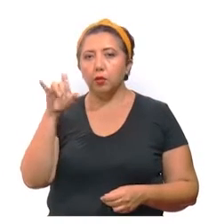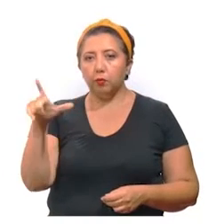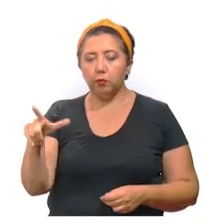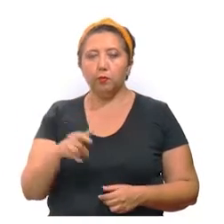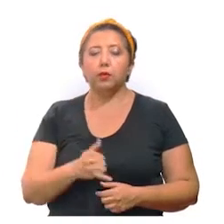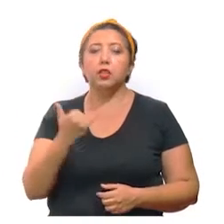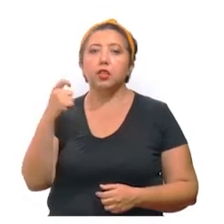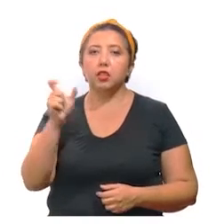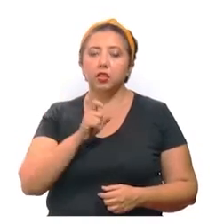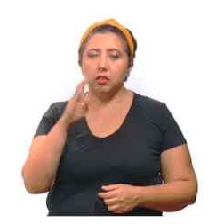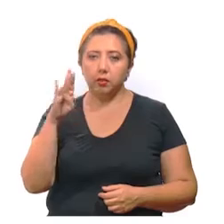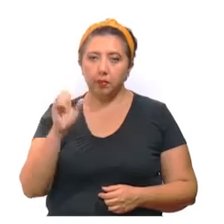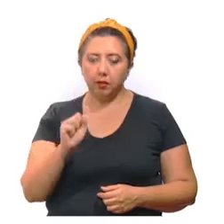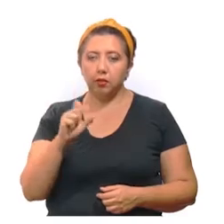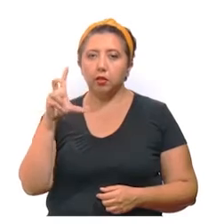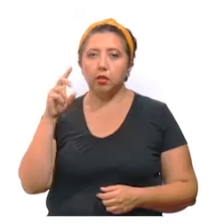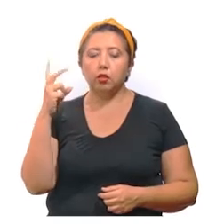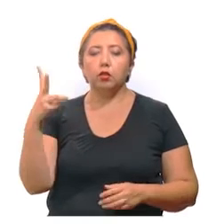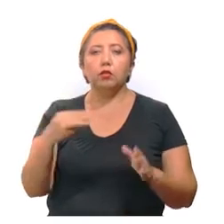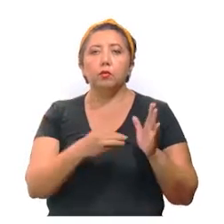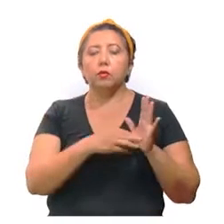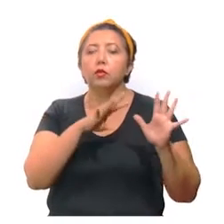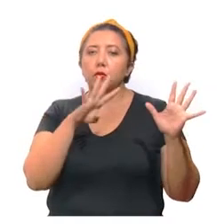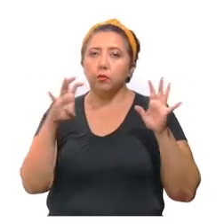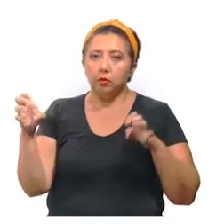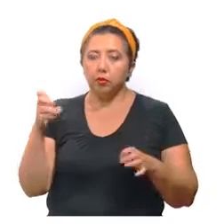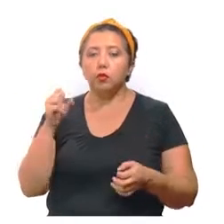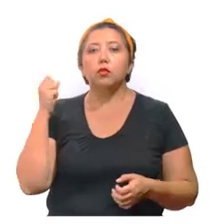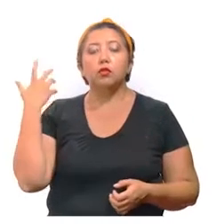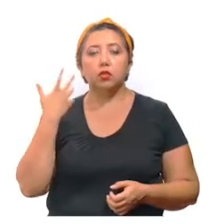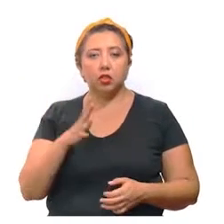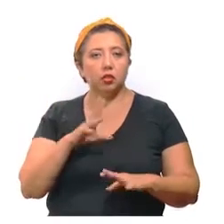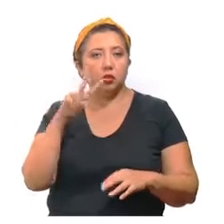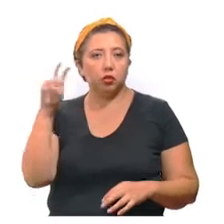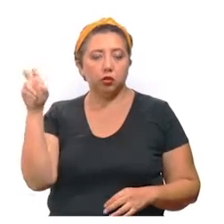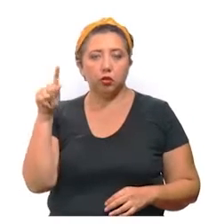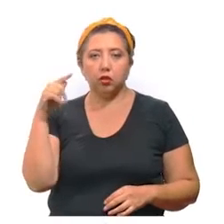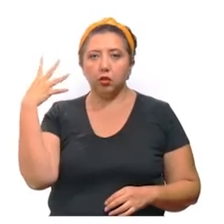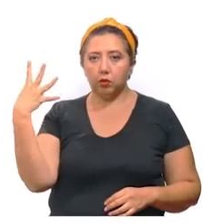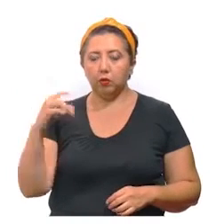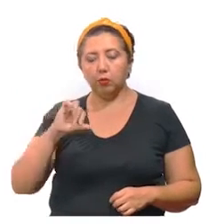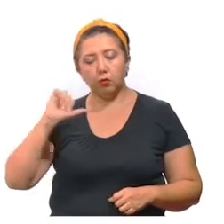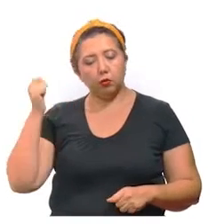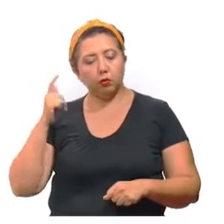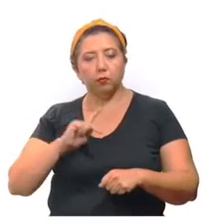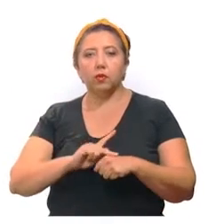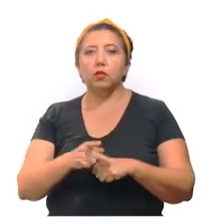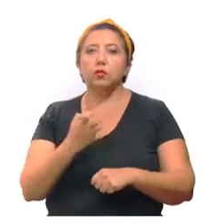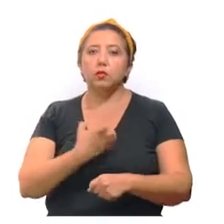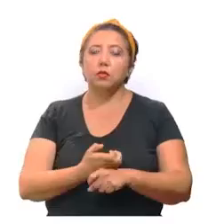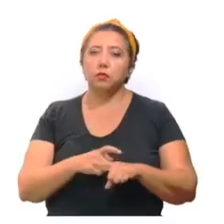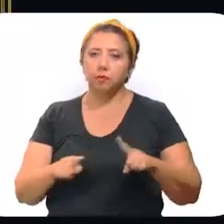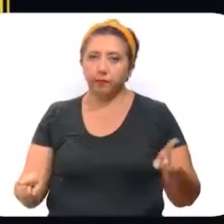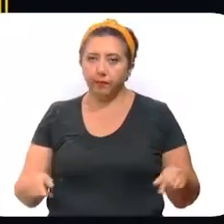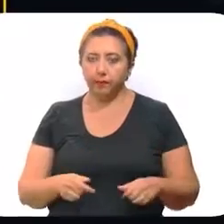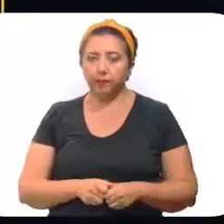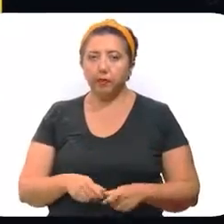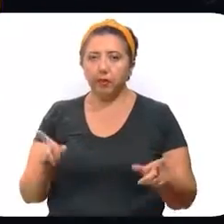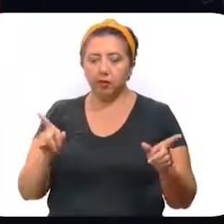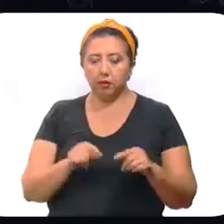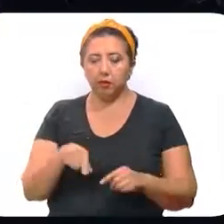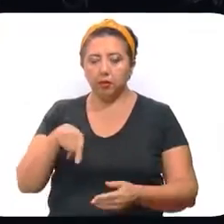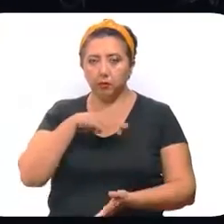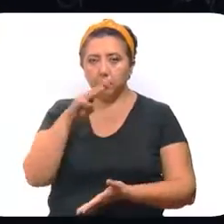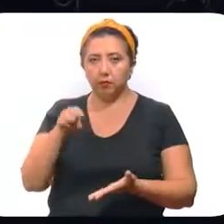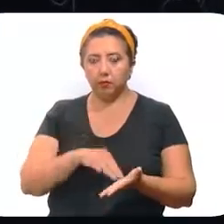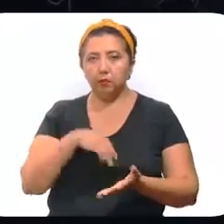y Yaxcabá. De los 32.910 casos positivos, 274 son de otro país u otro estado.